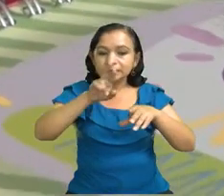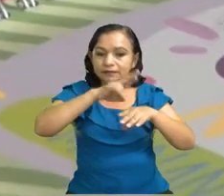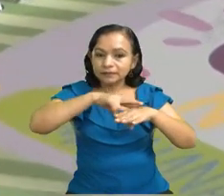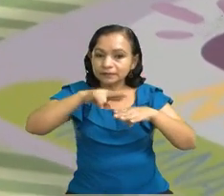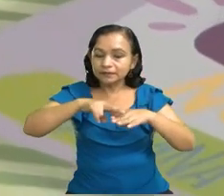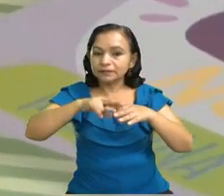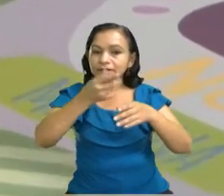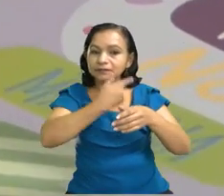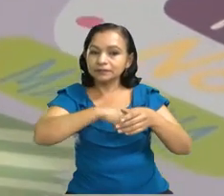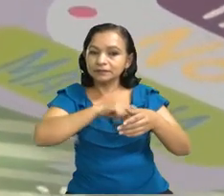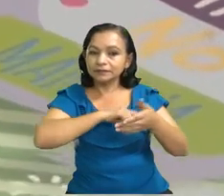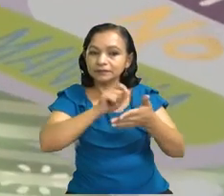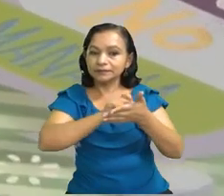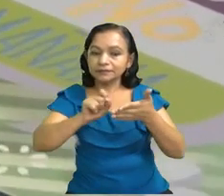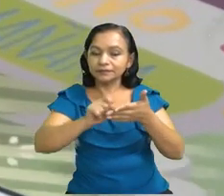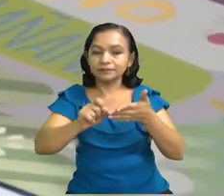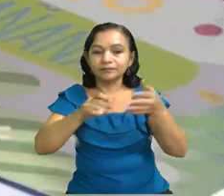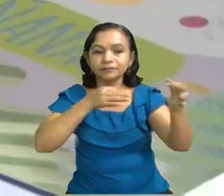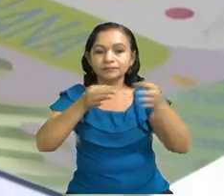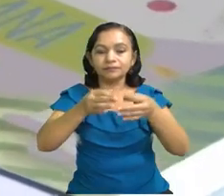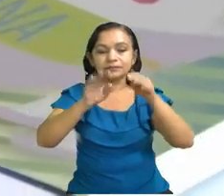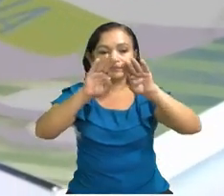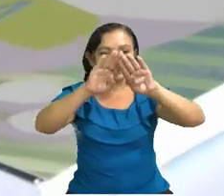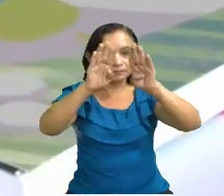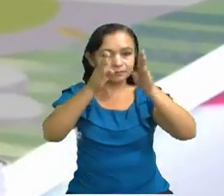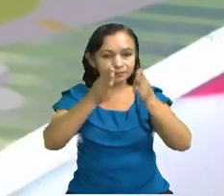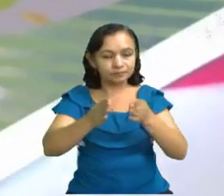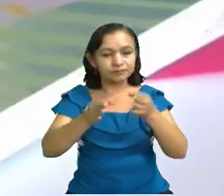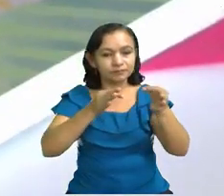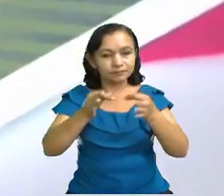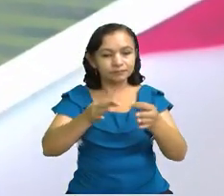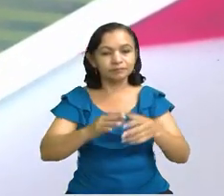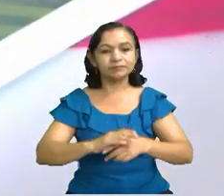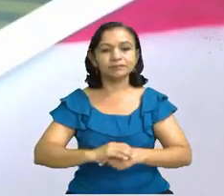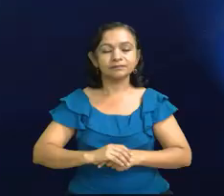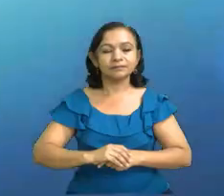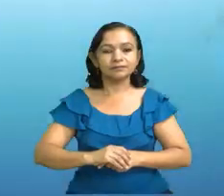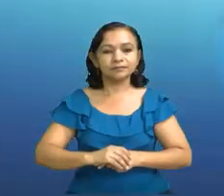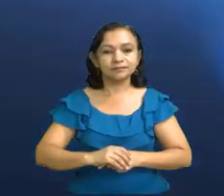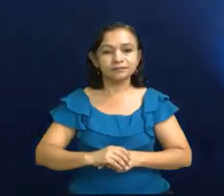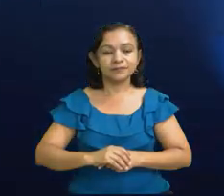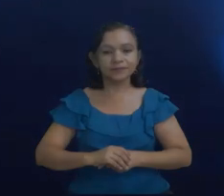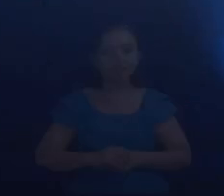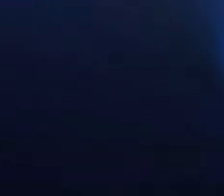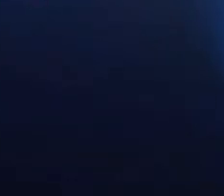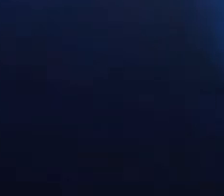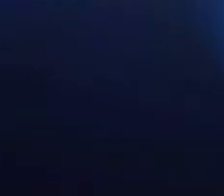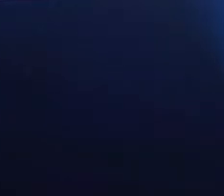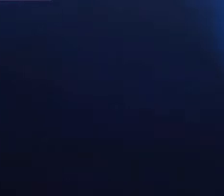Con cámara de Ronald Ruiz para el canal parlamentario, informó Liz Escoto.